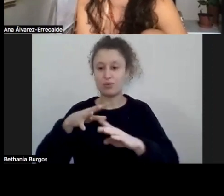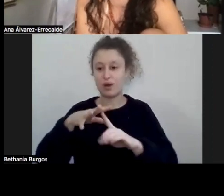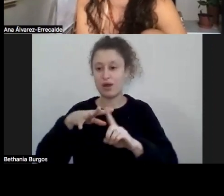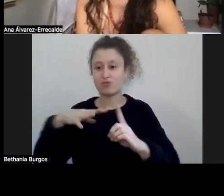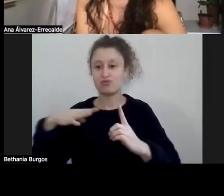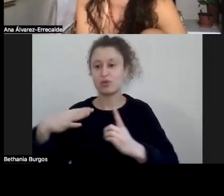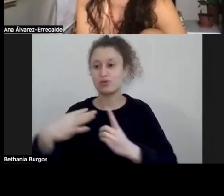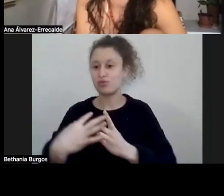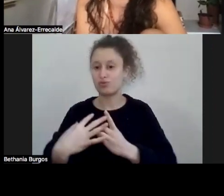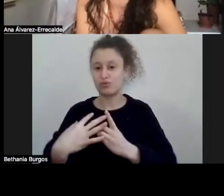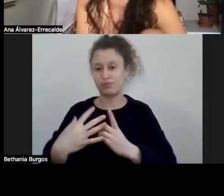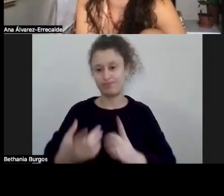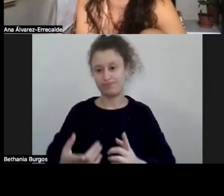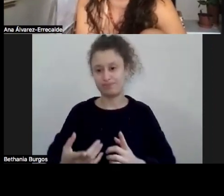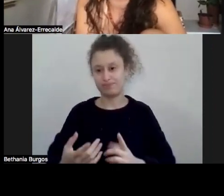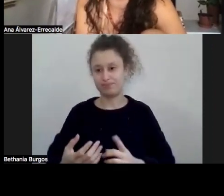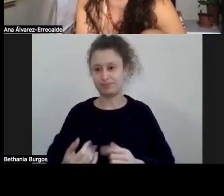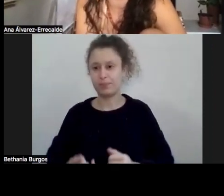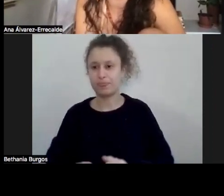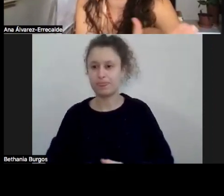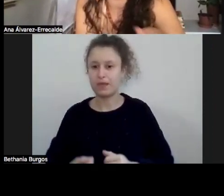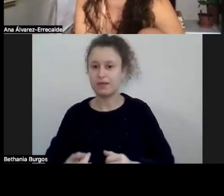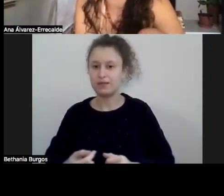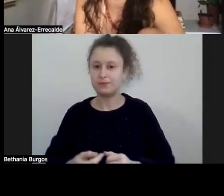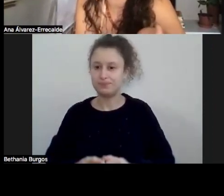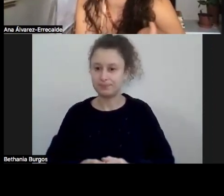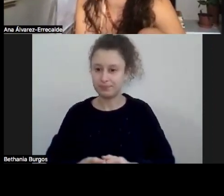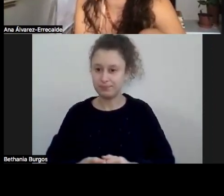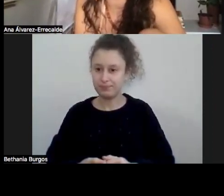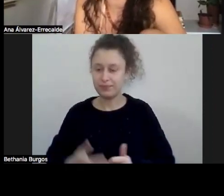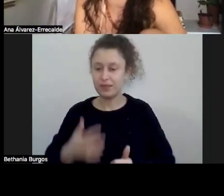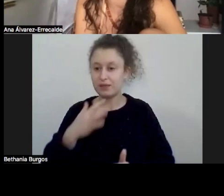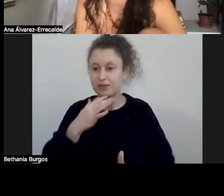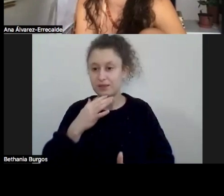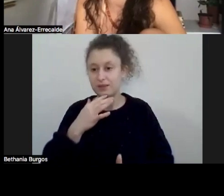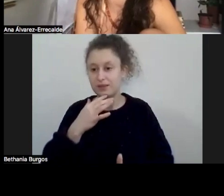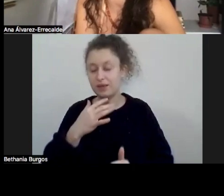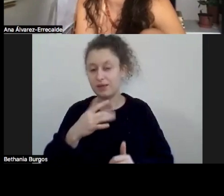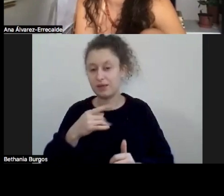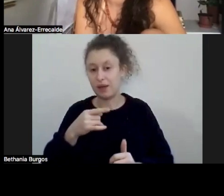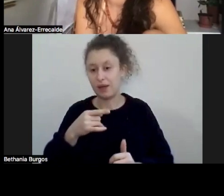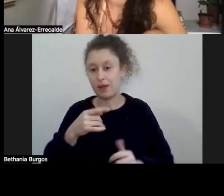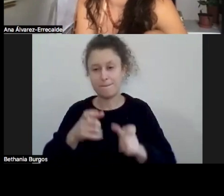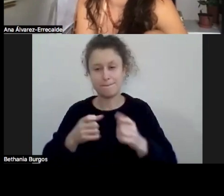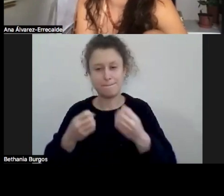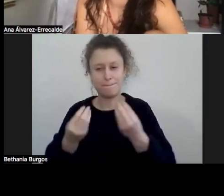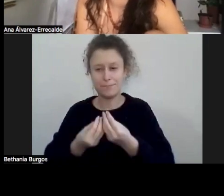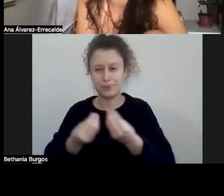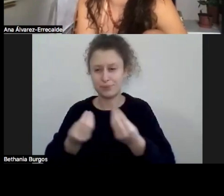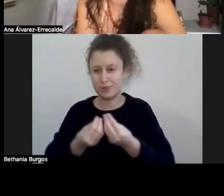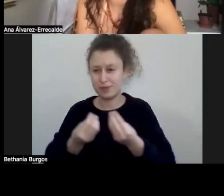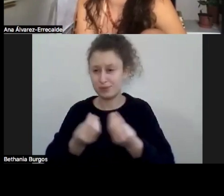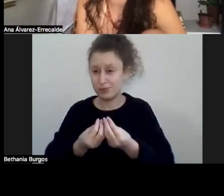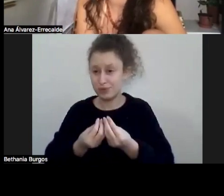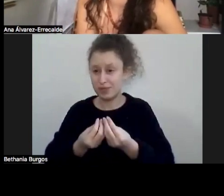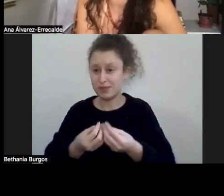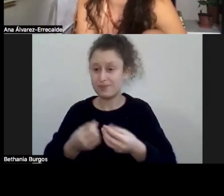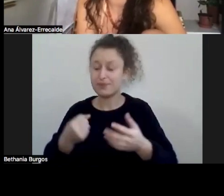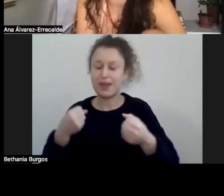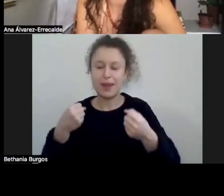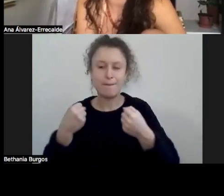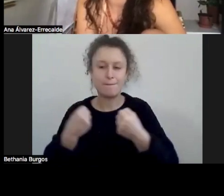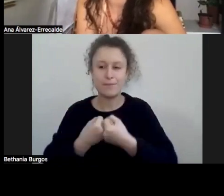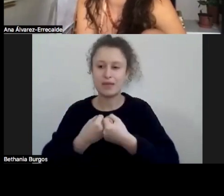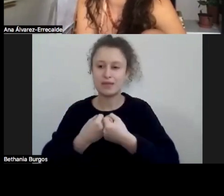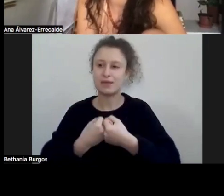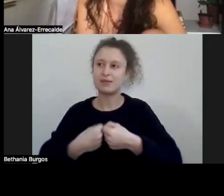y muchísimas personas, ¿no? Que por ahí no figuran en ningún proyecto artístico, no salen en el diario, pero que impactan de forma muy